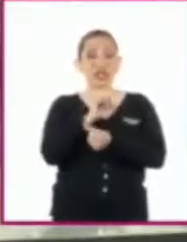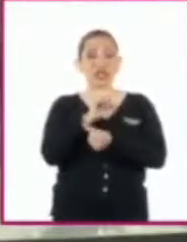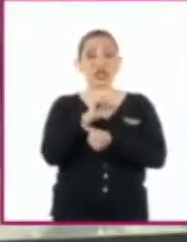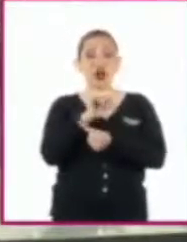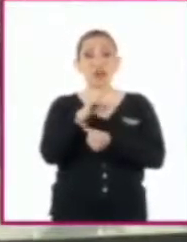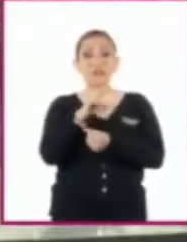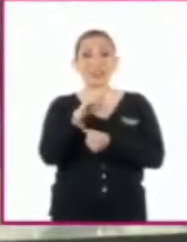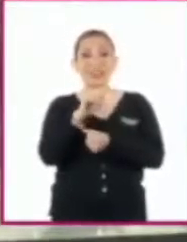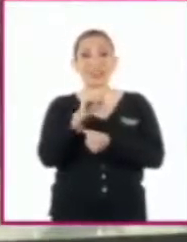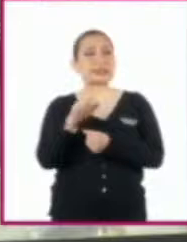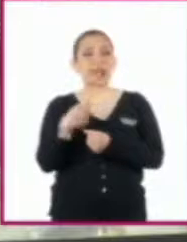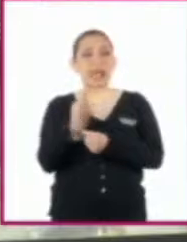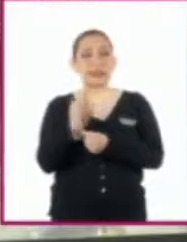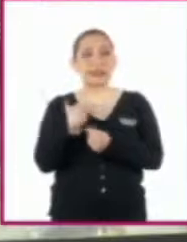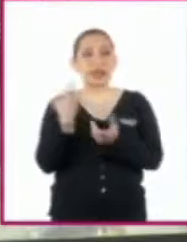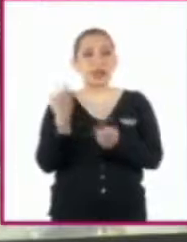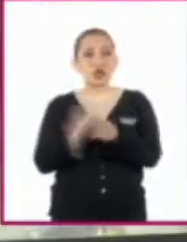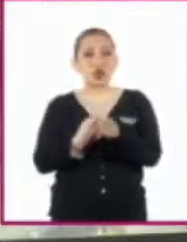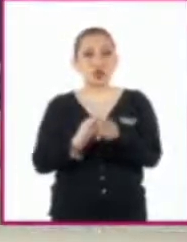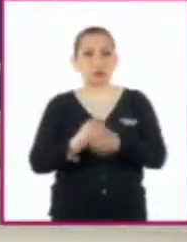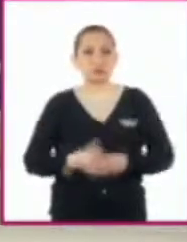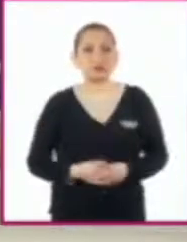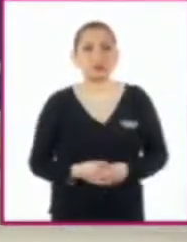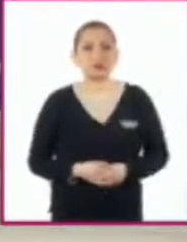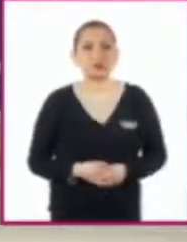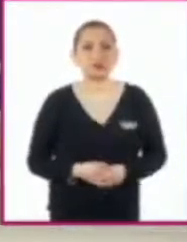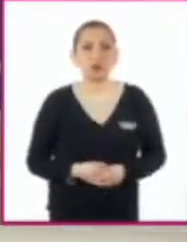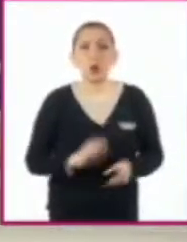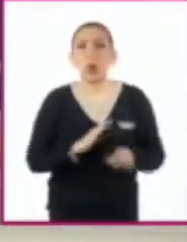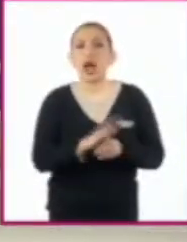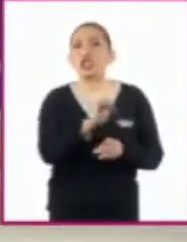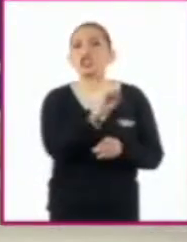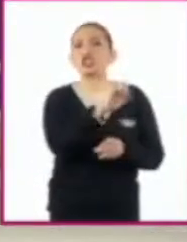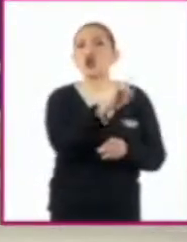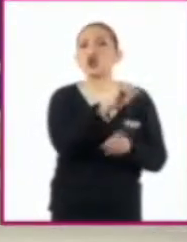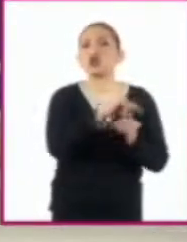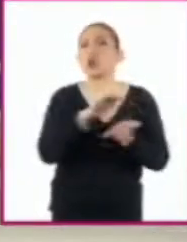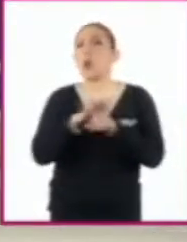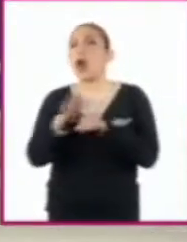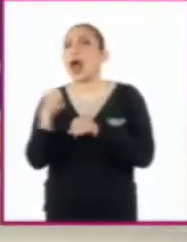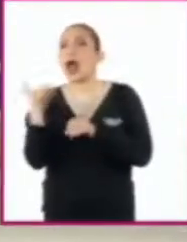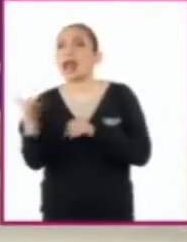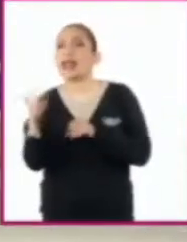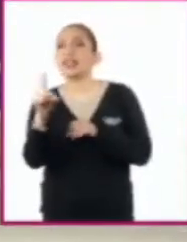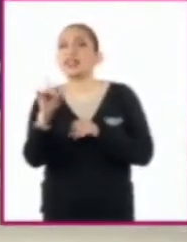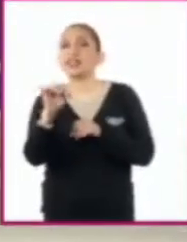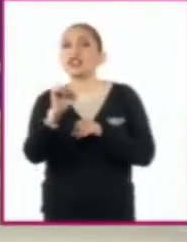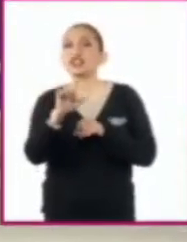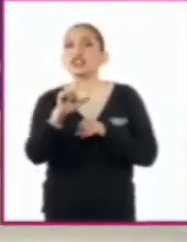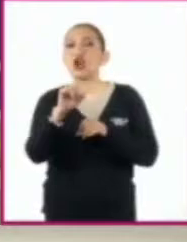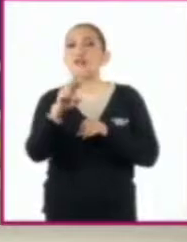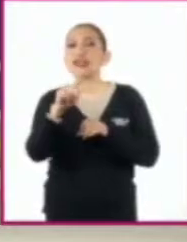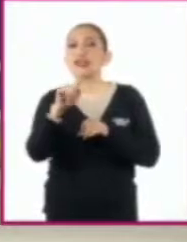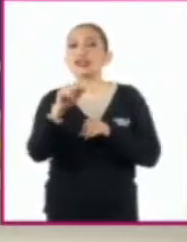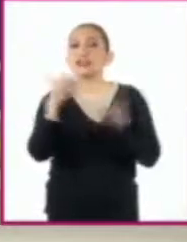disolventes se encuentran en estado sólido. ¿Cuál es el soluto y cuáles los disolventes?